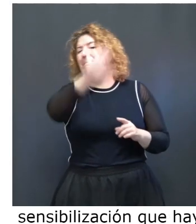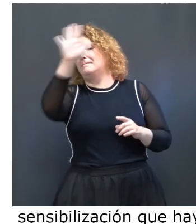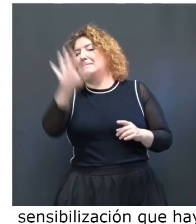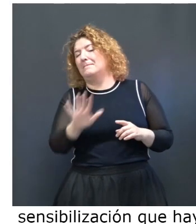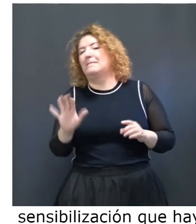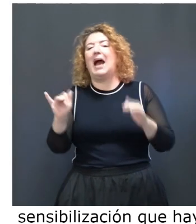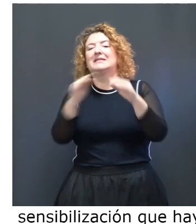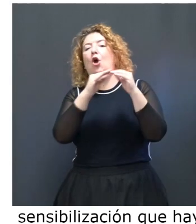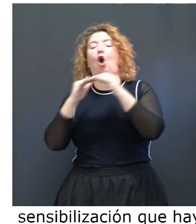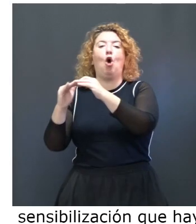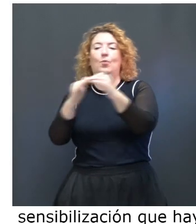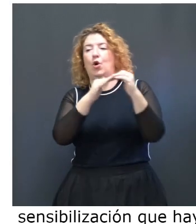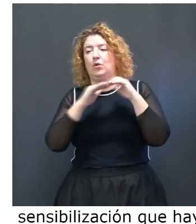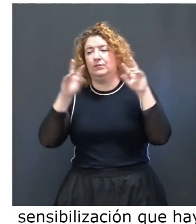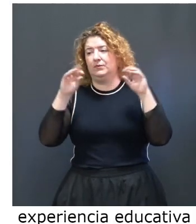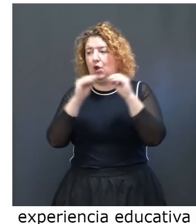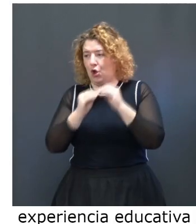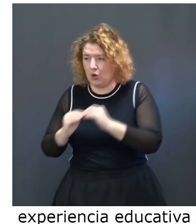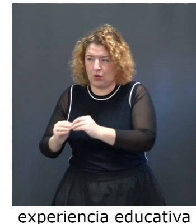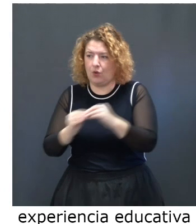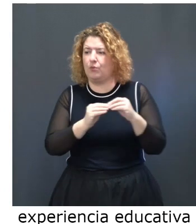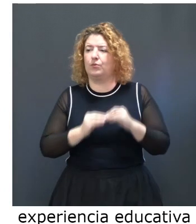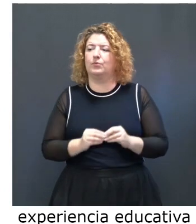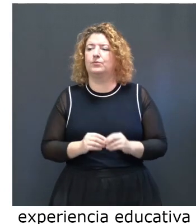aparentemente homogéneos y homogeneizantes también.